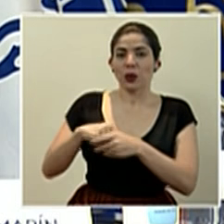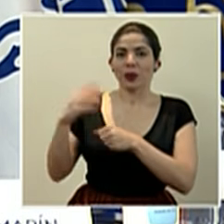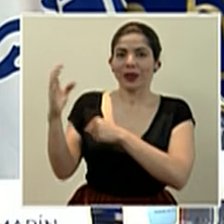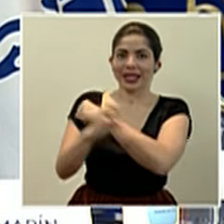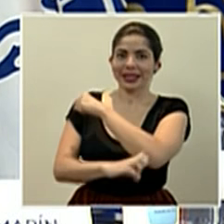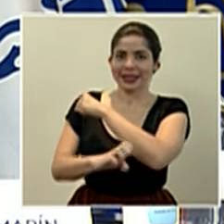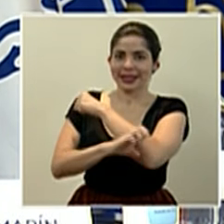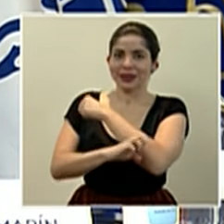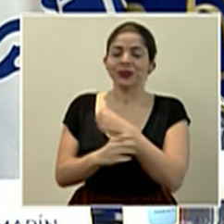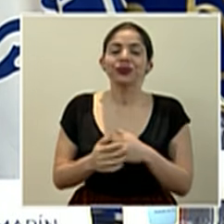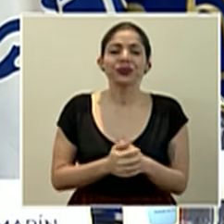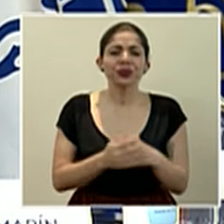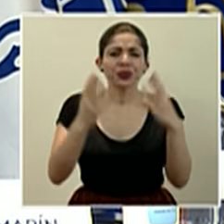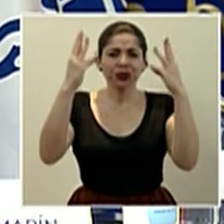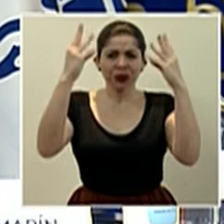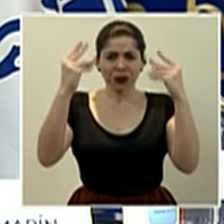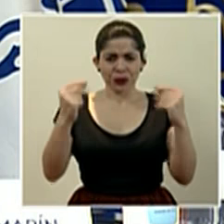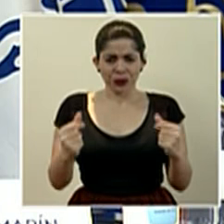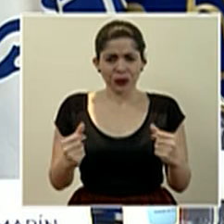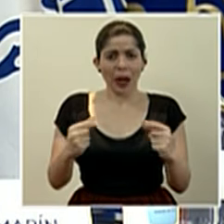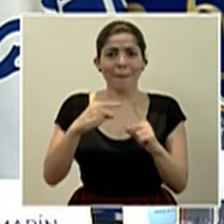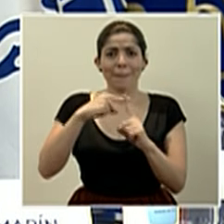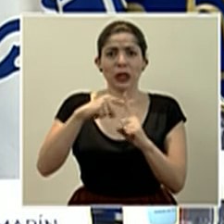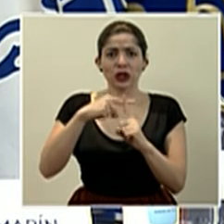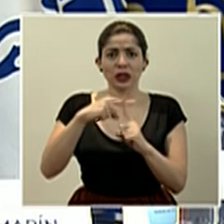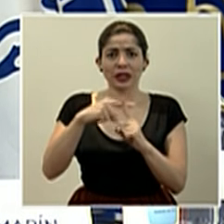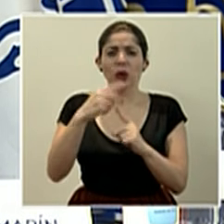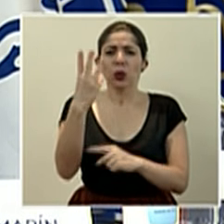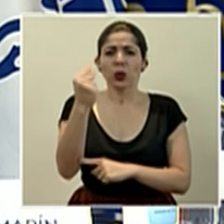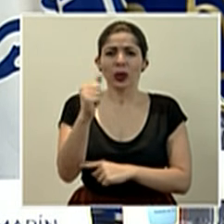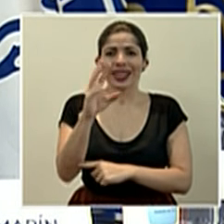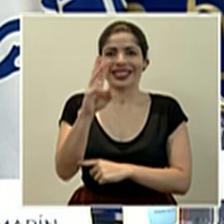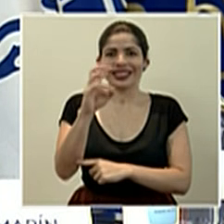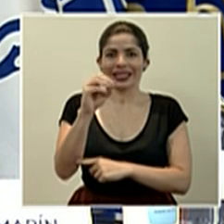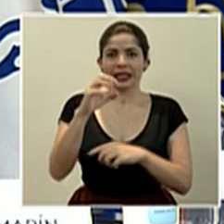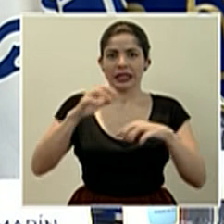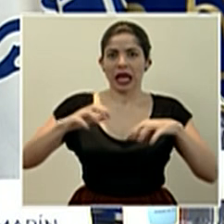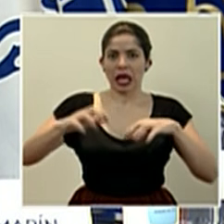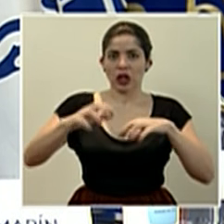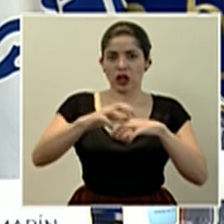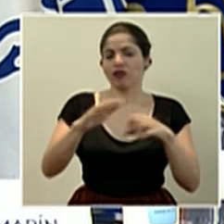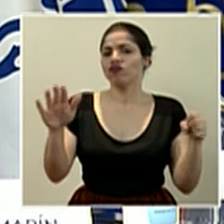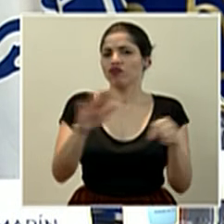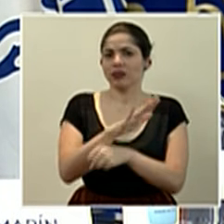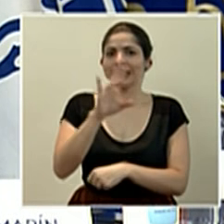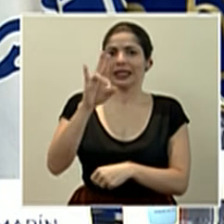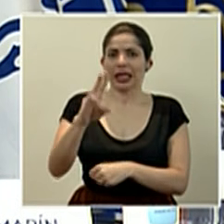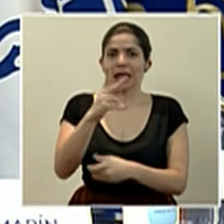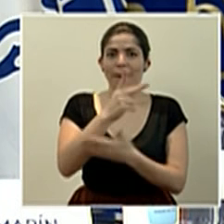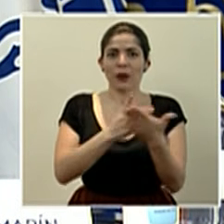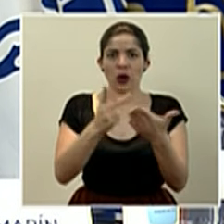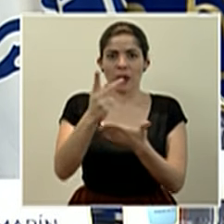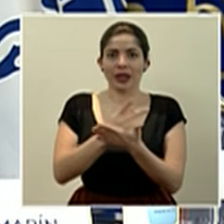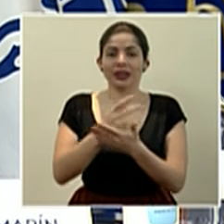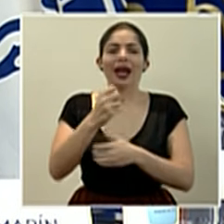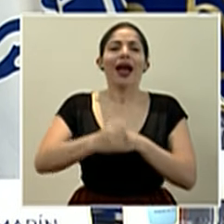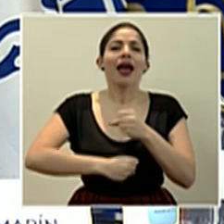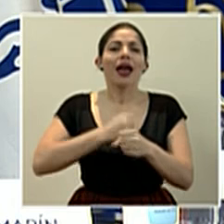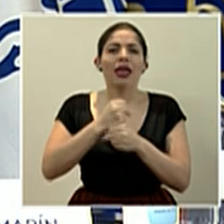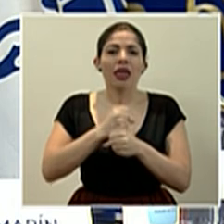extranjeros. Se contabilizan casos positivos en 60 cantones de las 7 provincias del país. Por edad